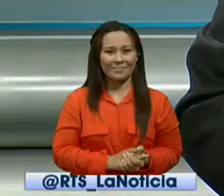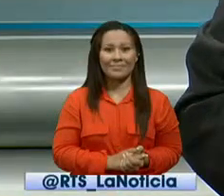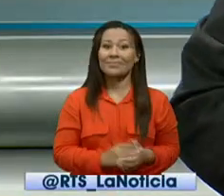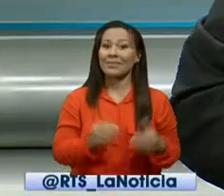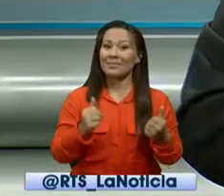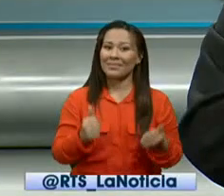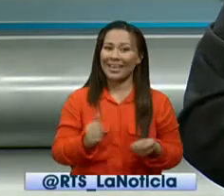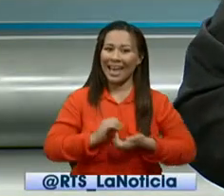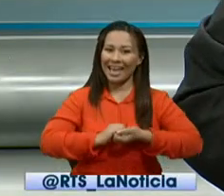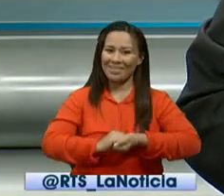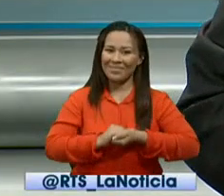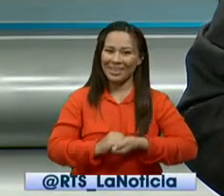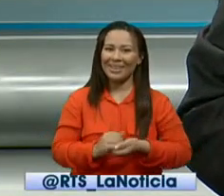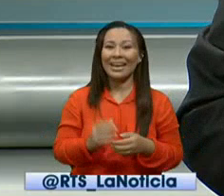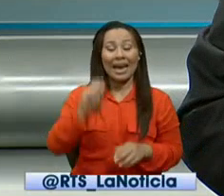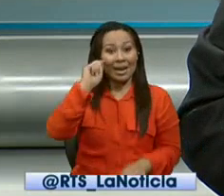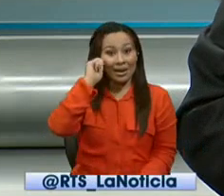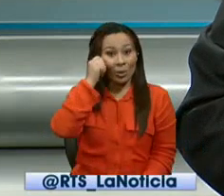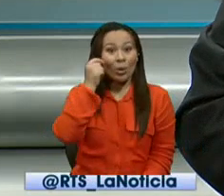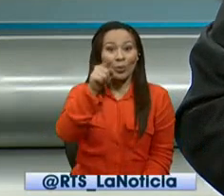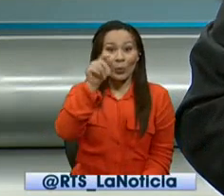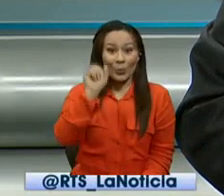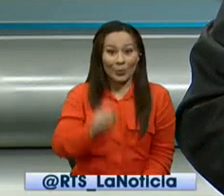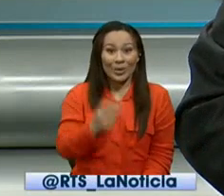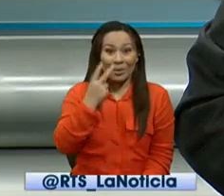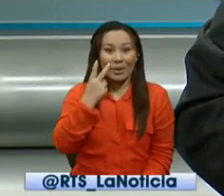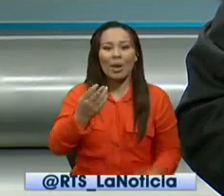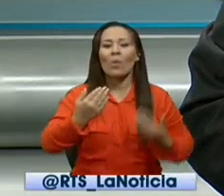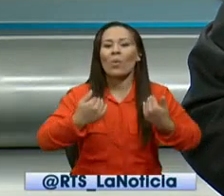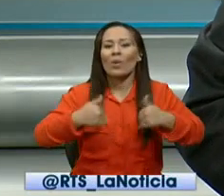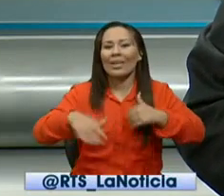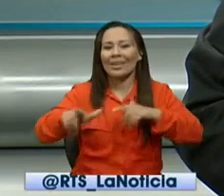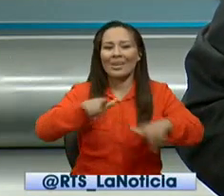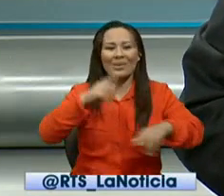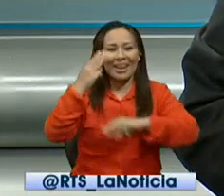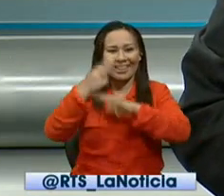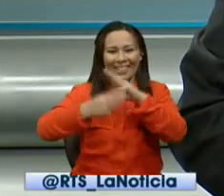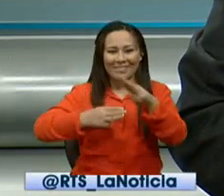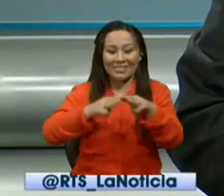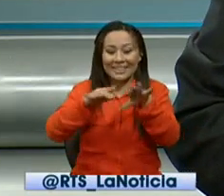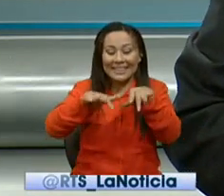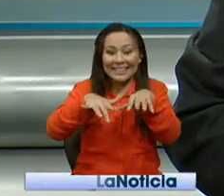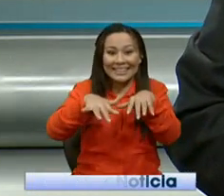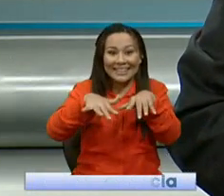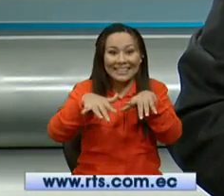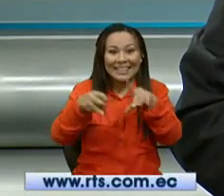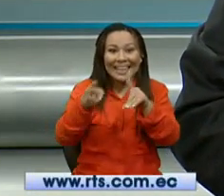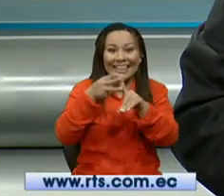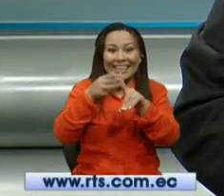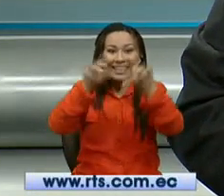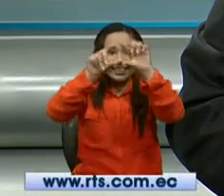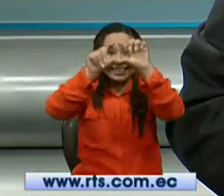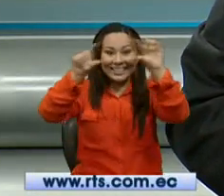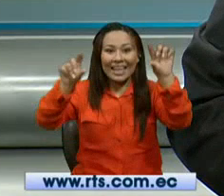Bueno, mis queridos amigos televidentes, recuerden que puede vernos desde cualquier parte del mundo a través de nuestro sitio web